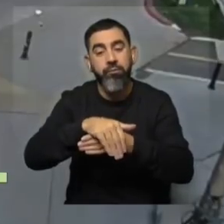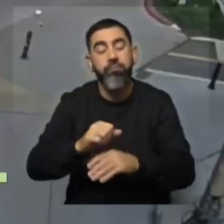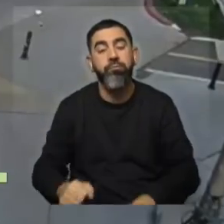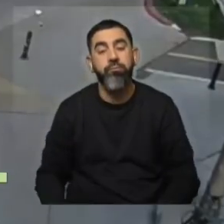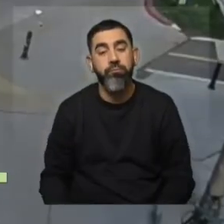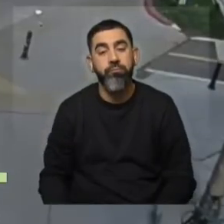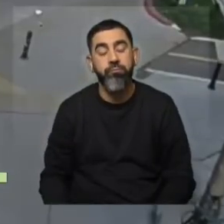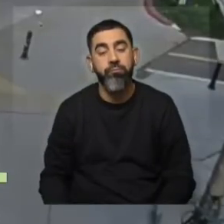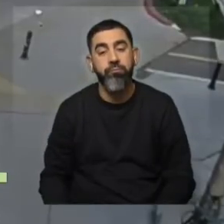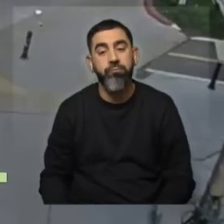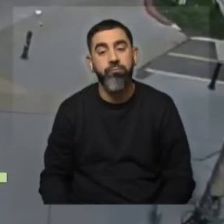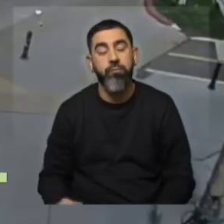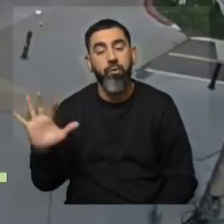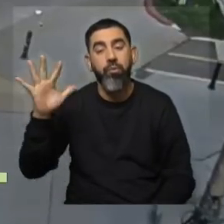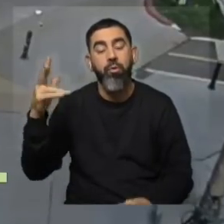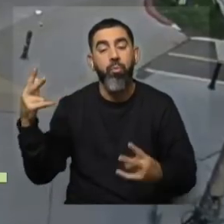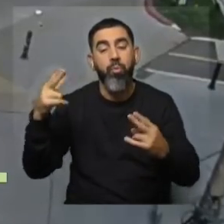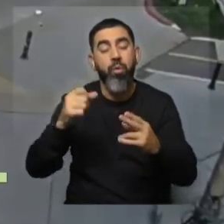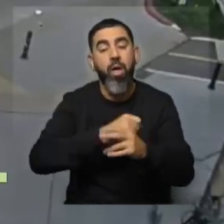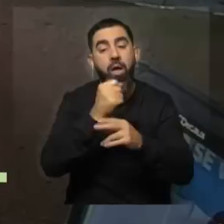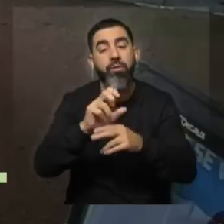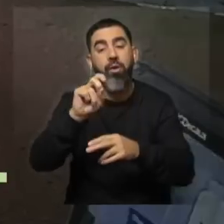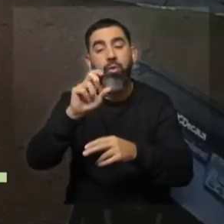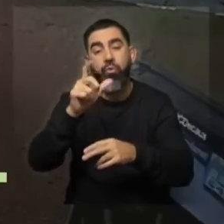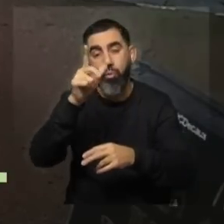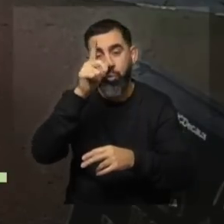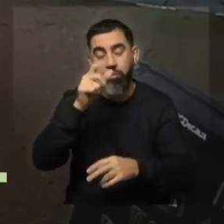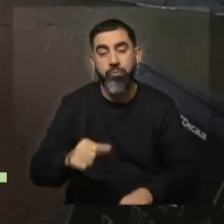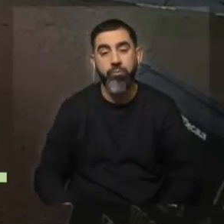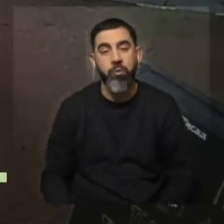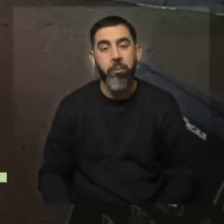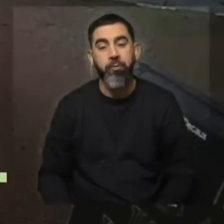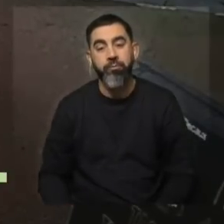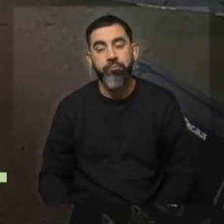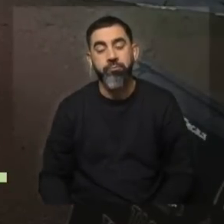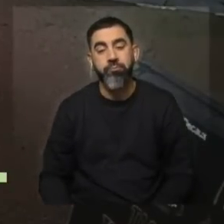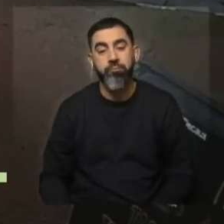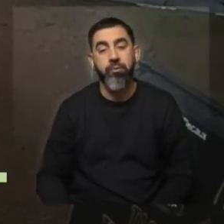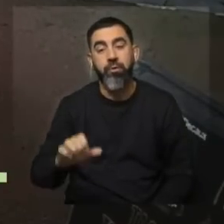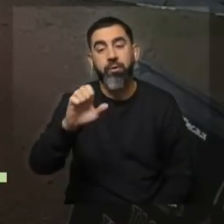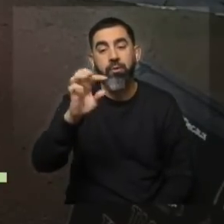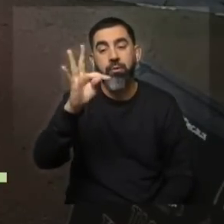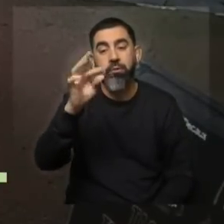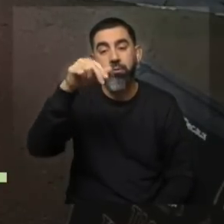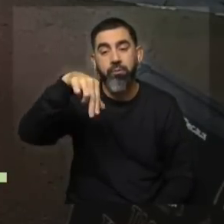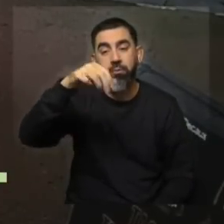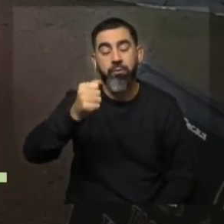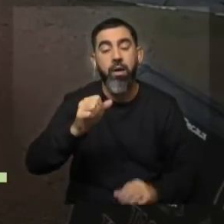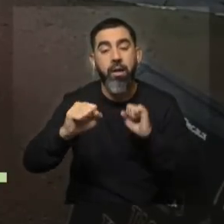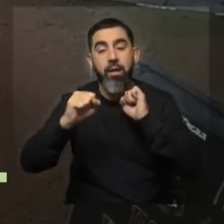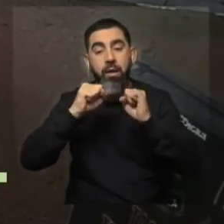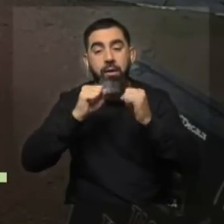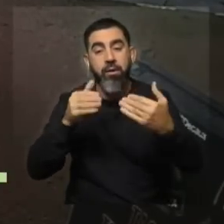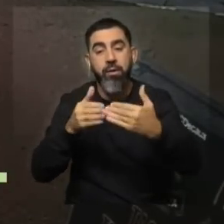por trabajos de poda hasta el 12 de julio y etna entre Camilo Carrasco